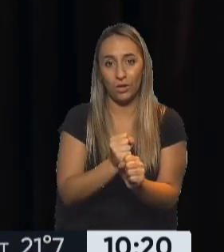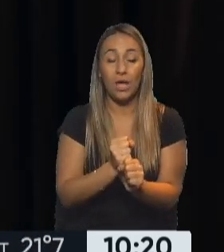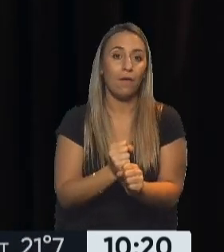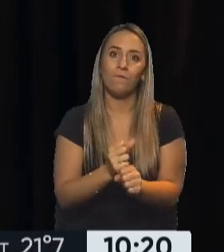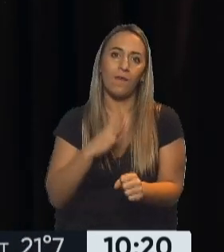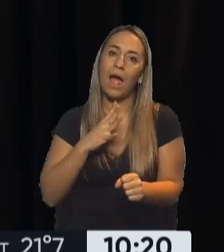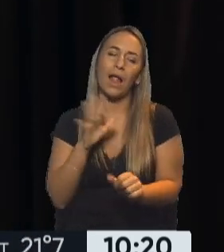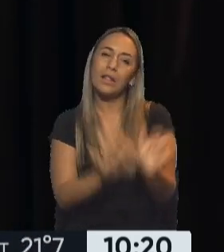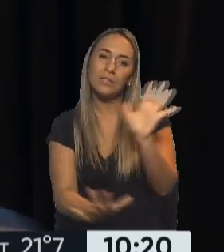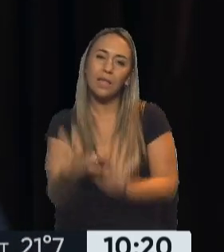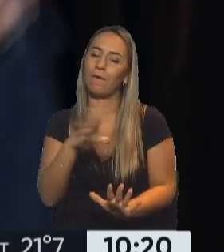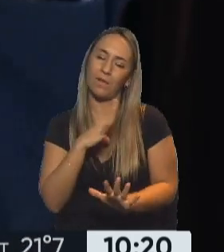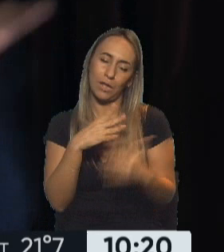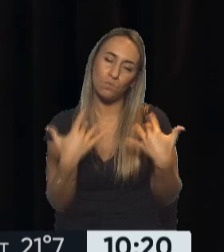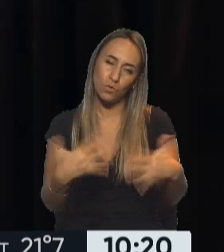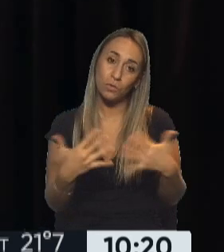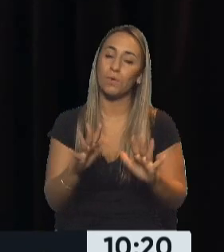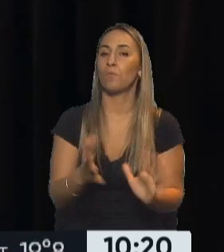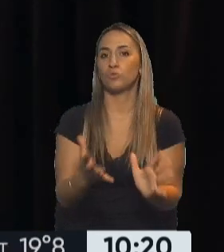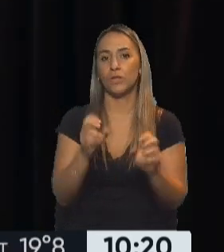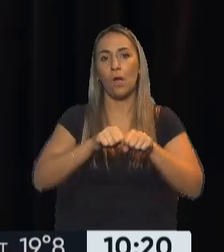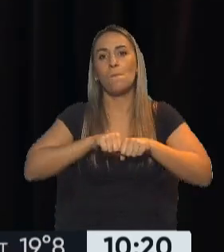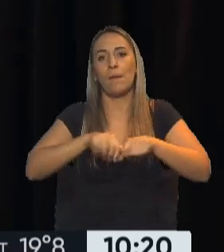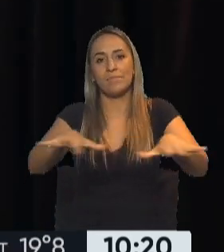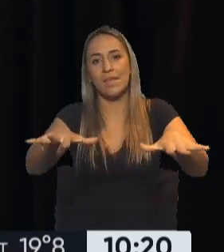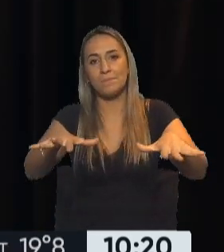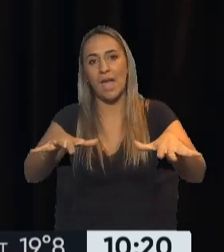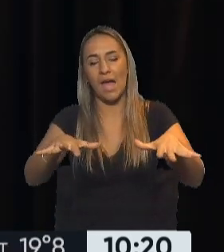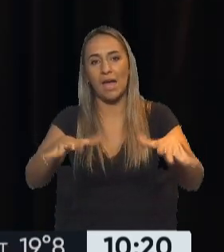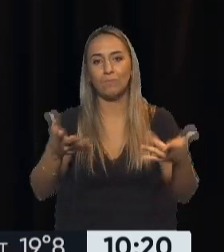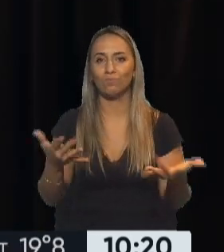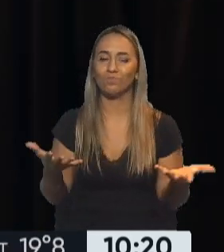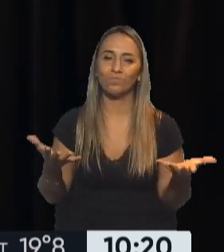hacer. Obviamente, como vemos, la pandemia